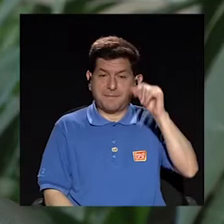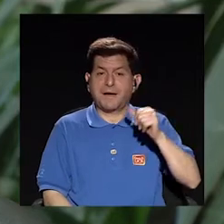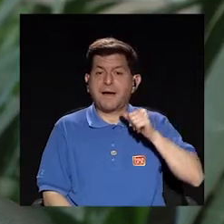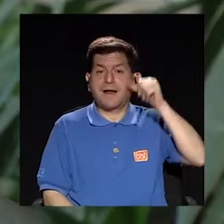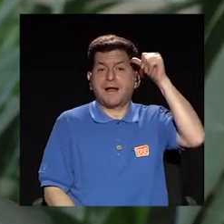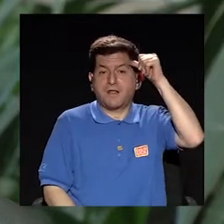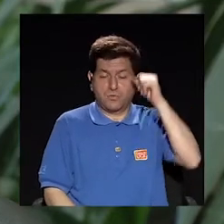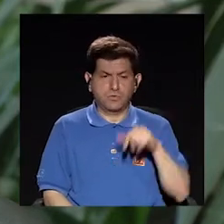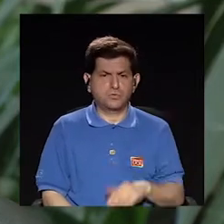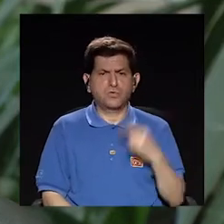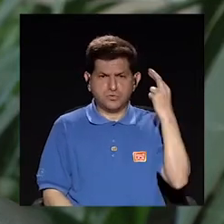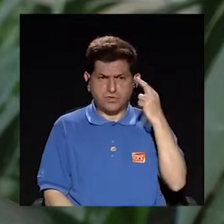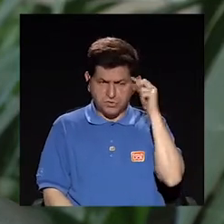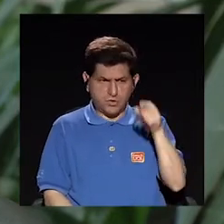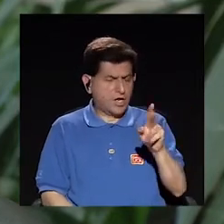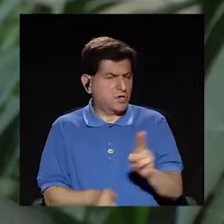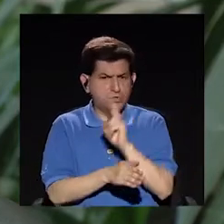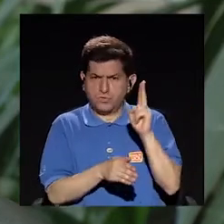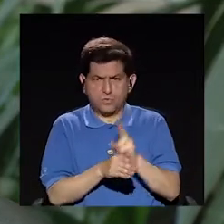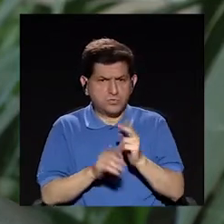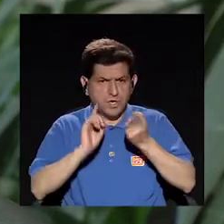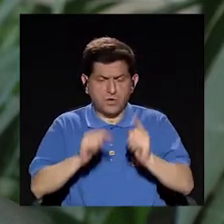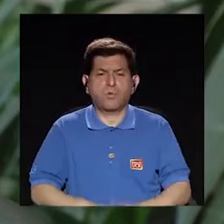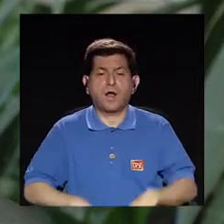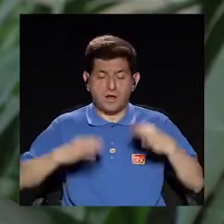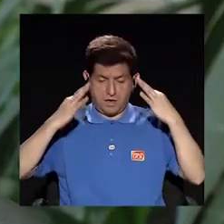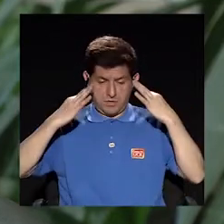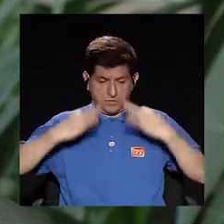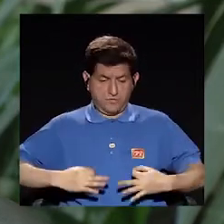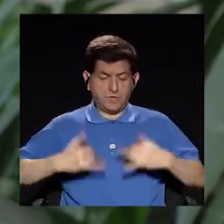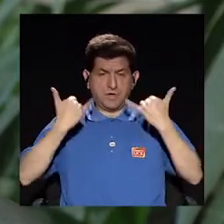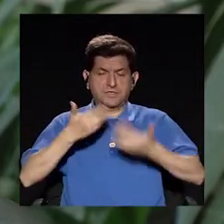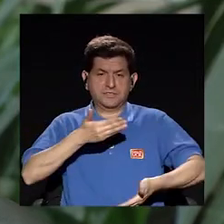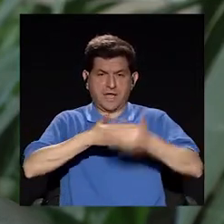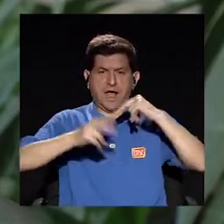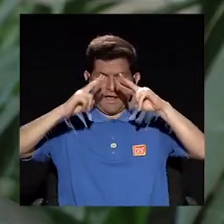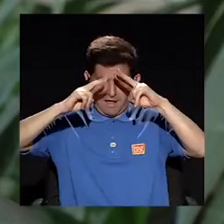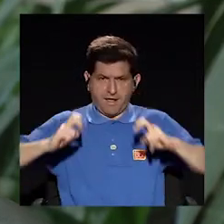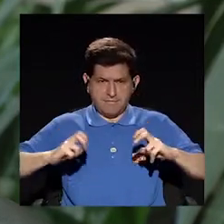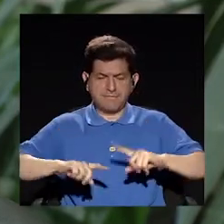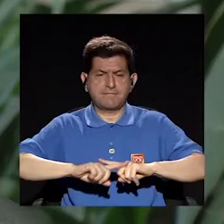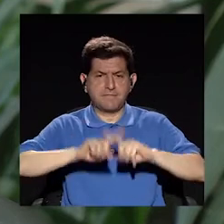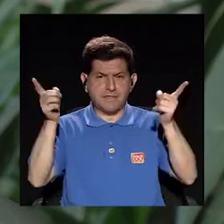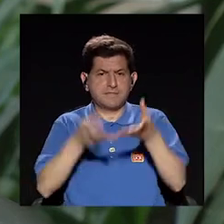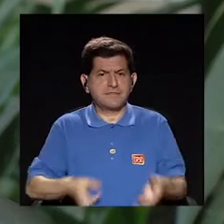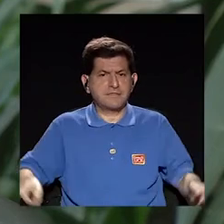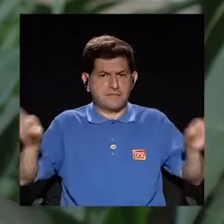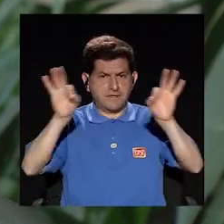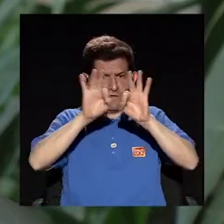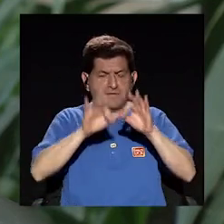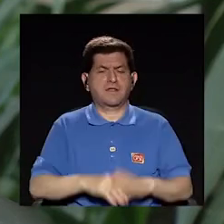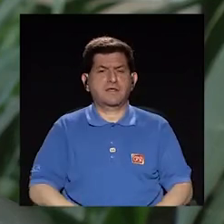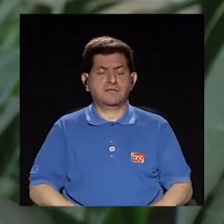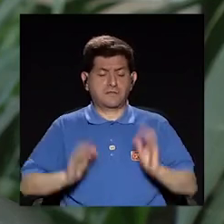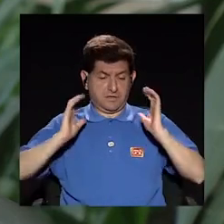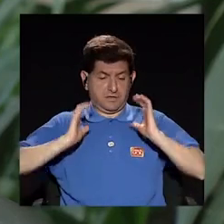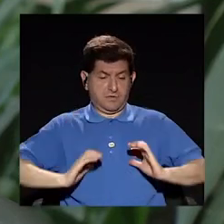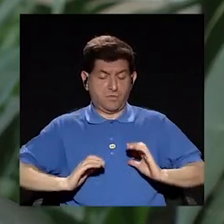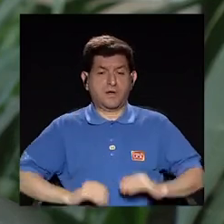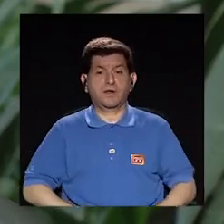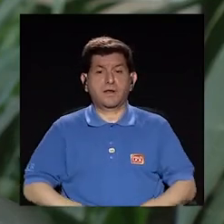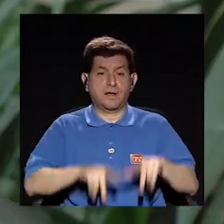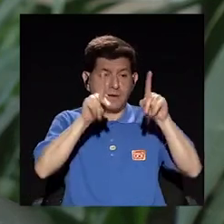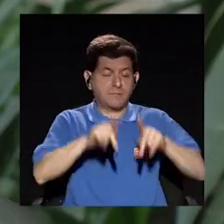las razones por las cuales ellos no deberían de consumir alcohol, que fisiológicamente ya las vimos, hay diferencias importantes a nivel fisiológico